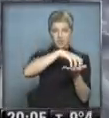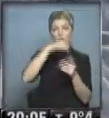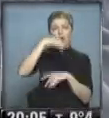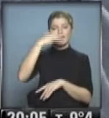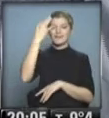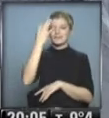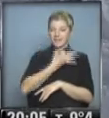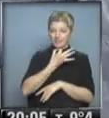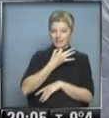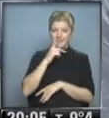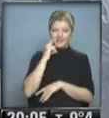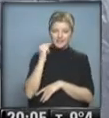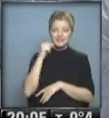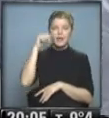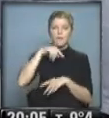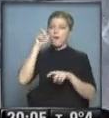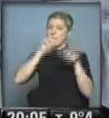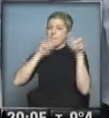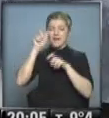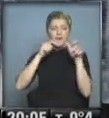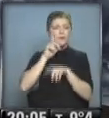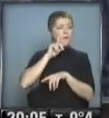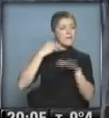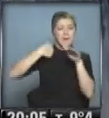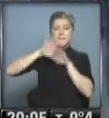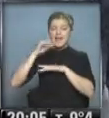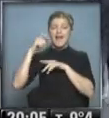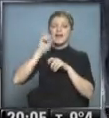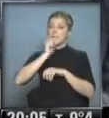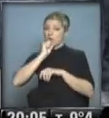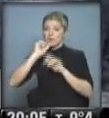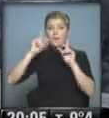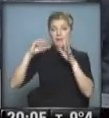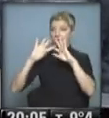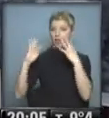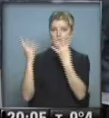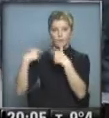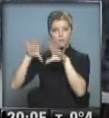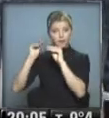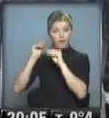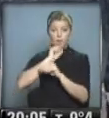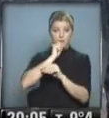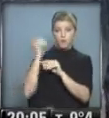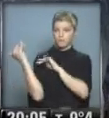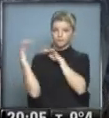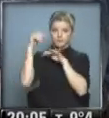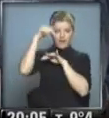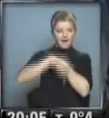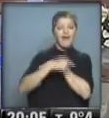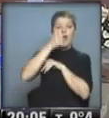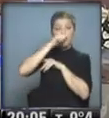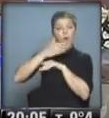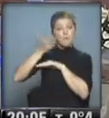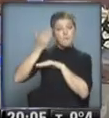especial, porque cientos de miles de fieles y de periodistas del mundo entero están aquí acampando desde el día domingo para